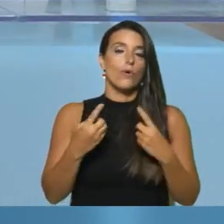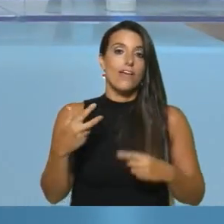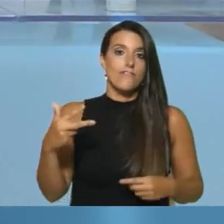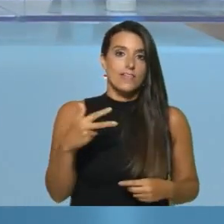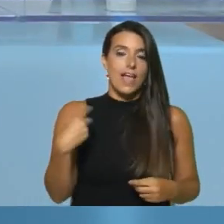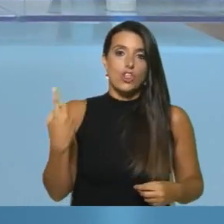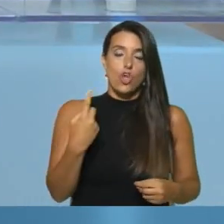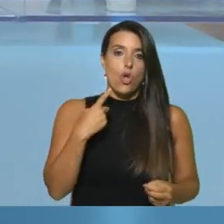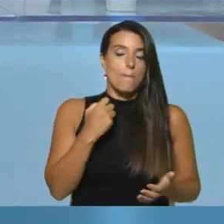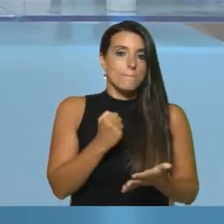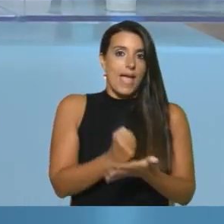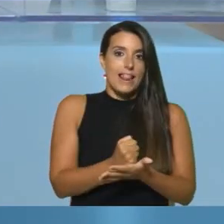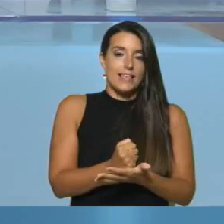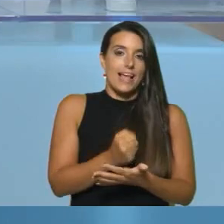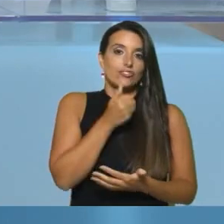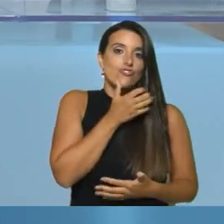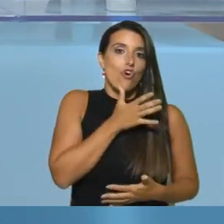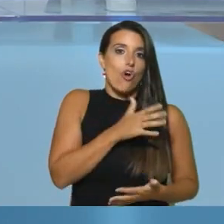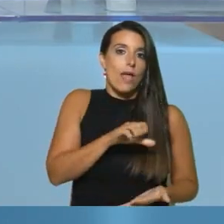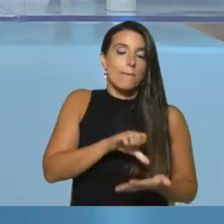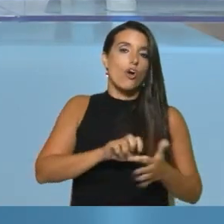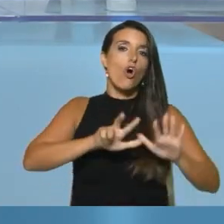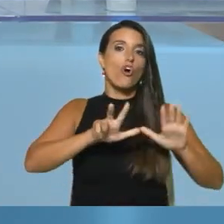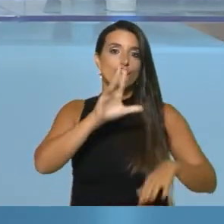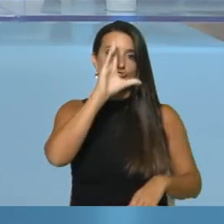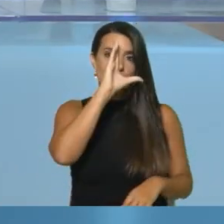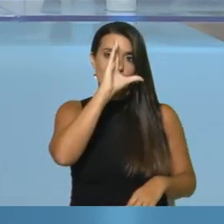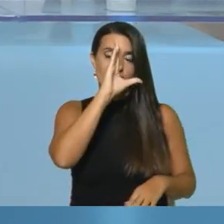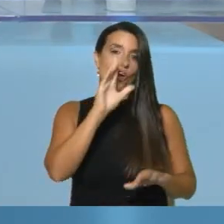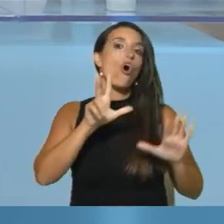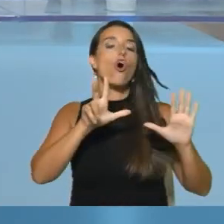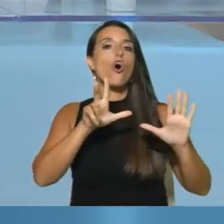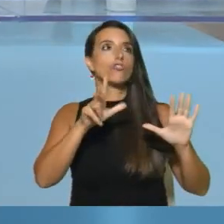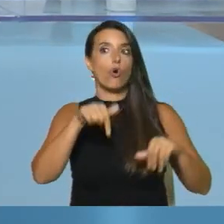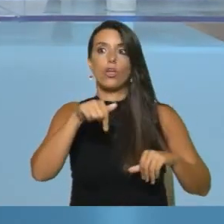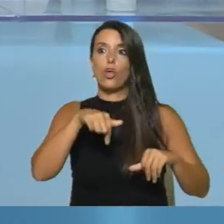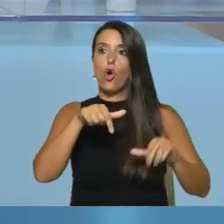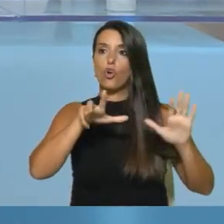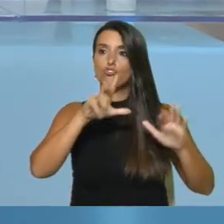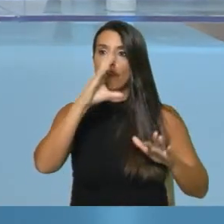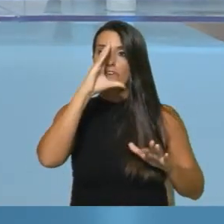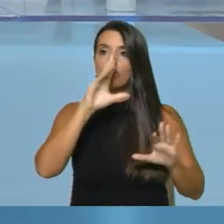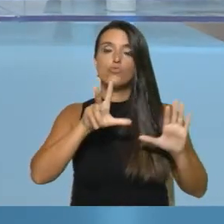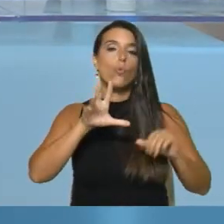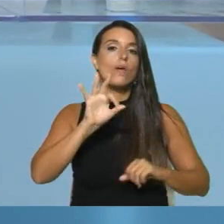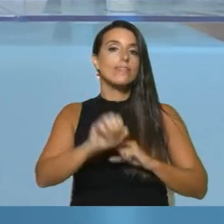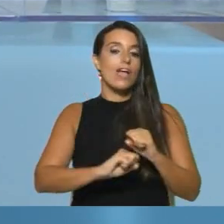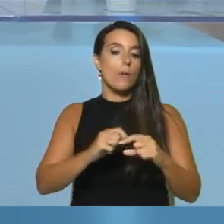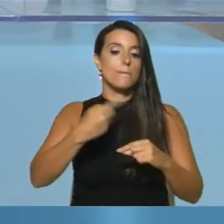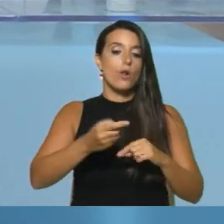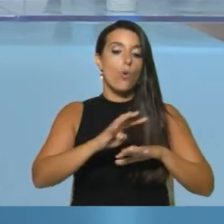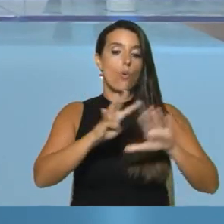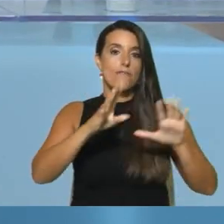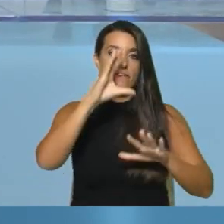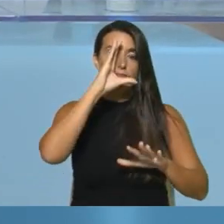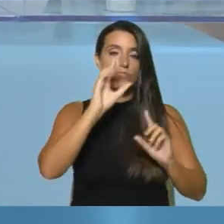marcan a todos los uruguayos que marcan la historia del país 8 de febrero 8 de febrero no hoy se están cumpliendo 50 años mañana 9 de